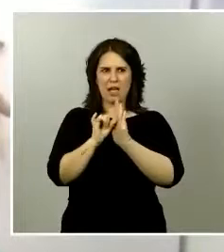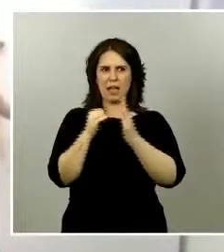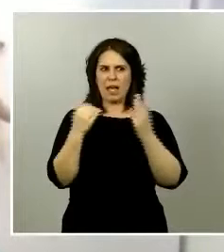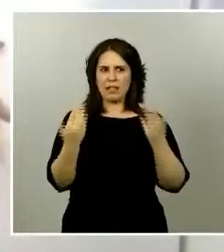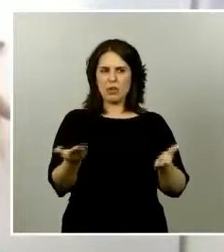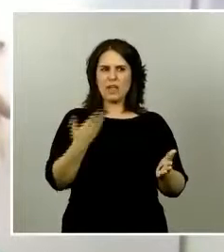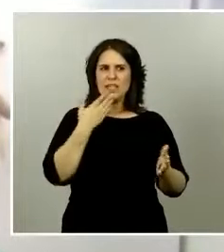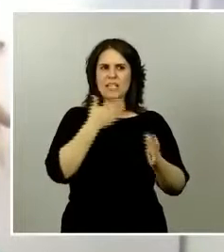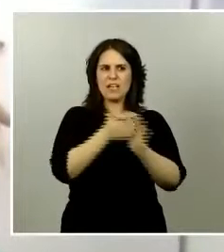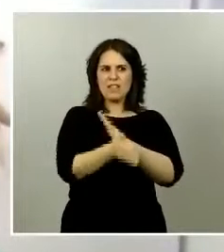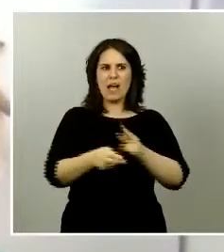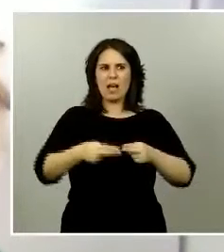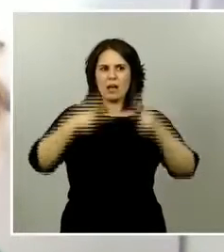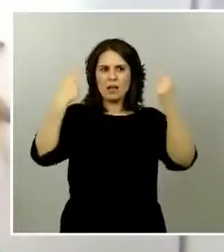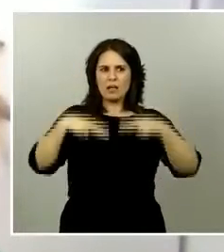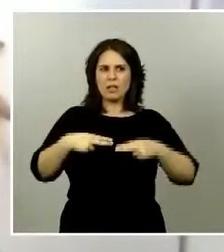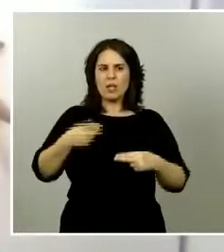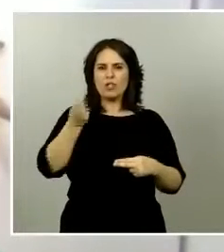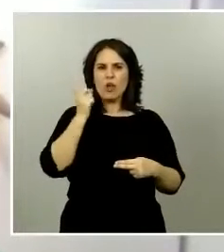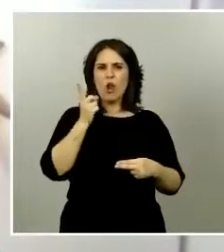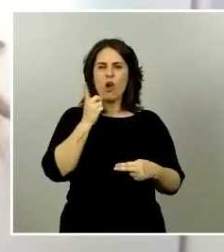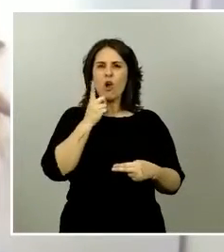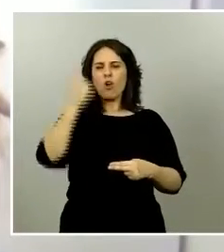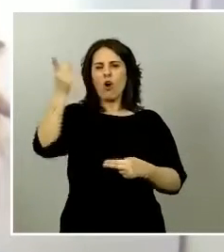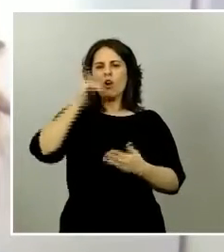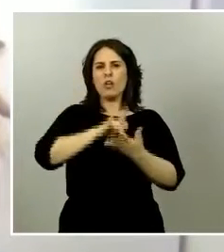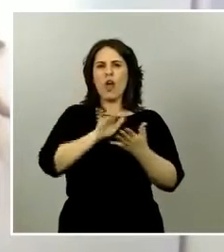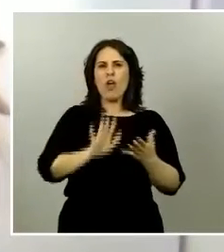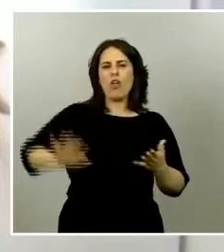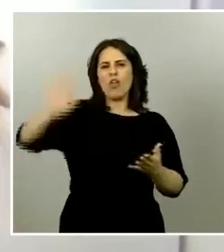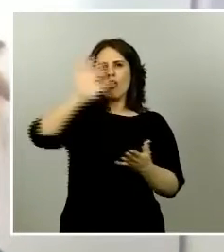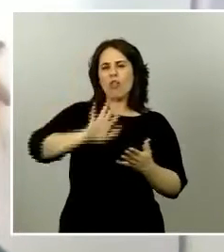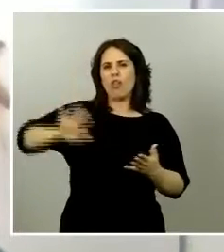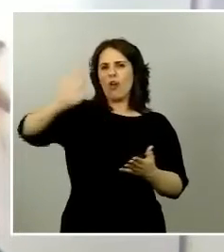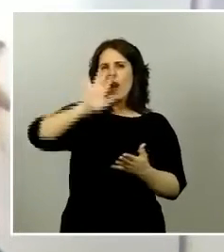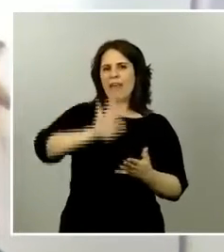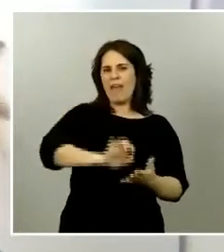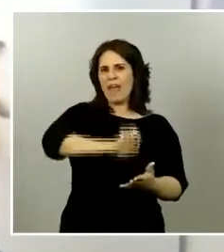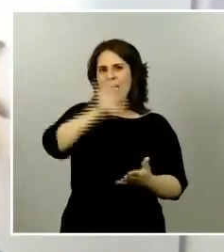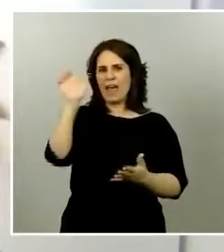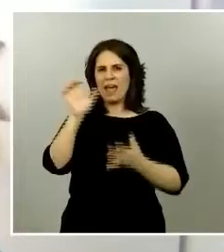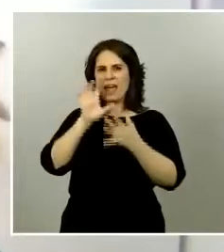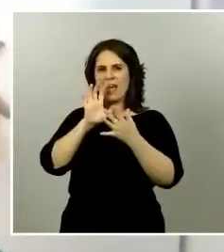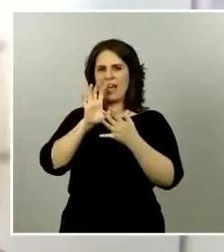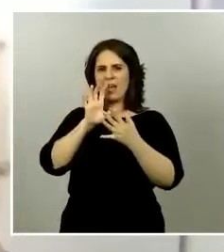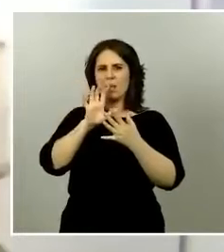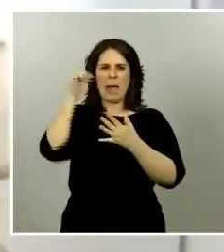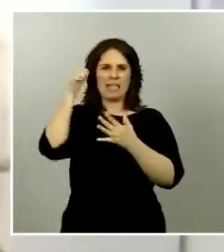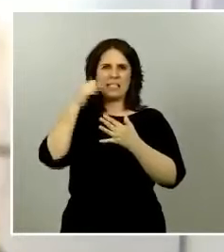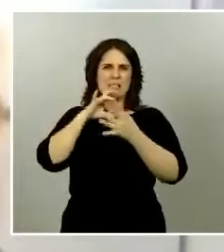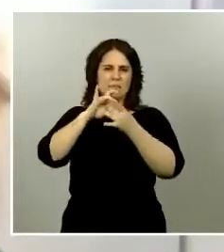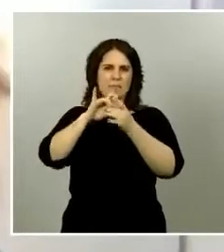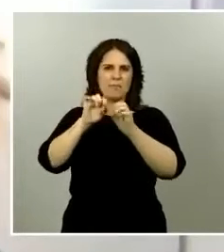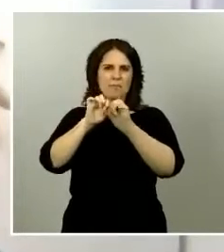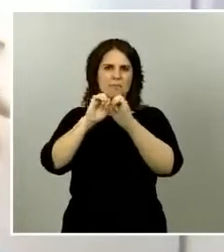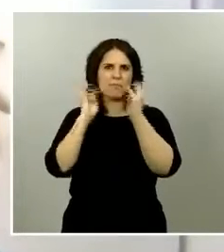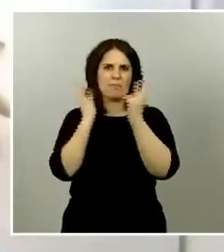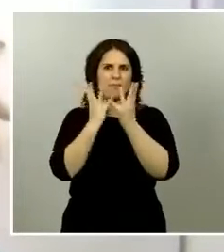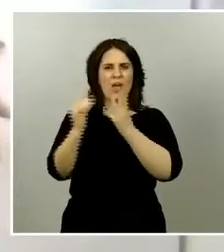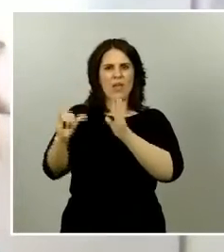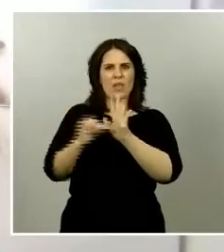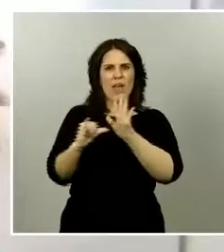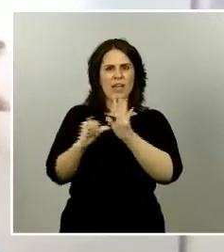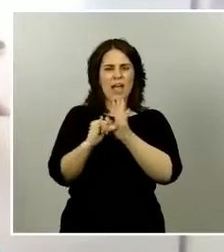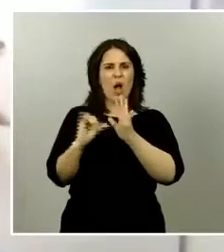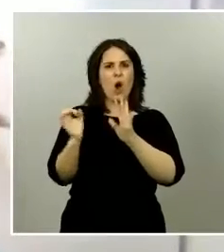con los países del entorno. No sé si nos puede decir entonces que sería sobre una apertura de fronteras con los países Schengen, o estaríamos hablando de una apertura